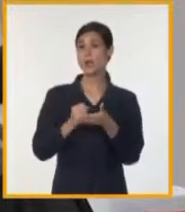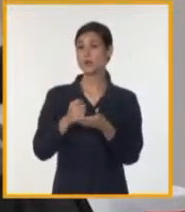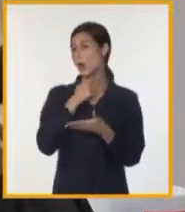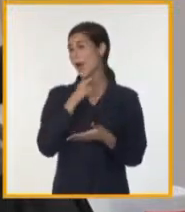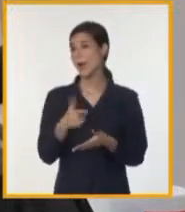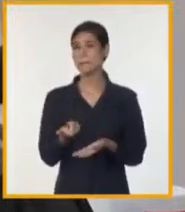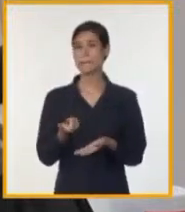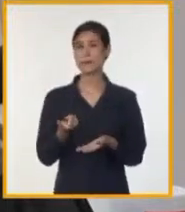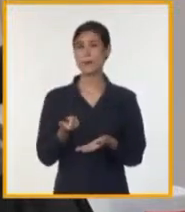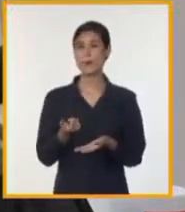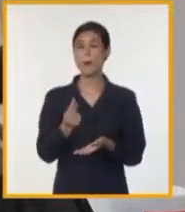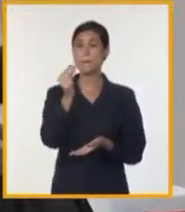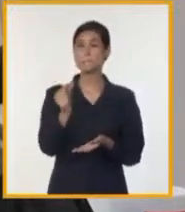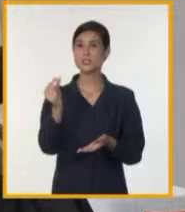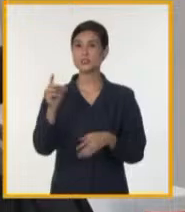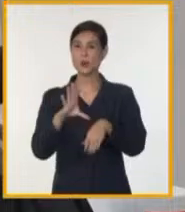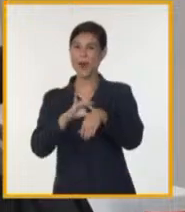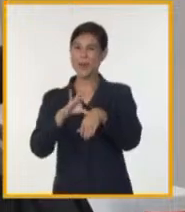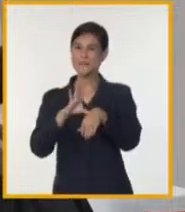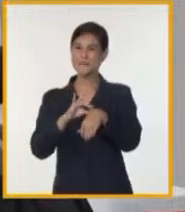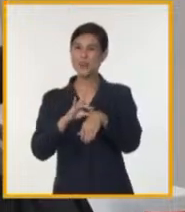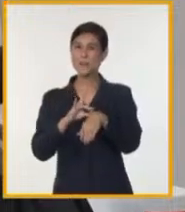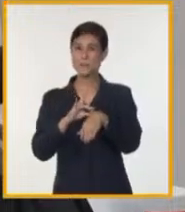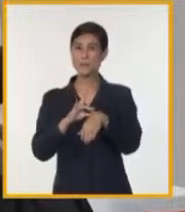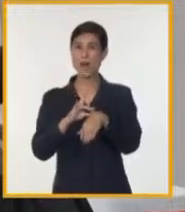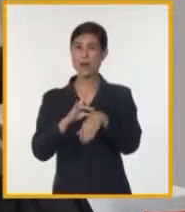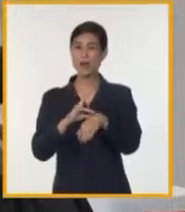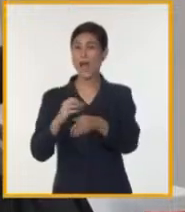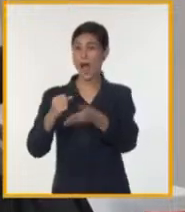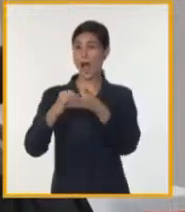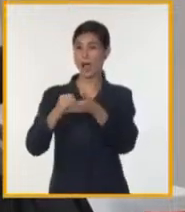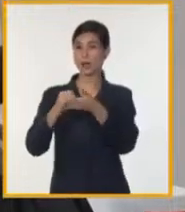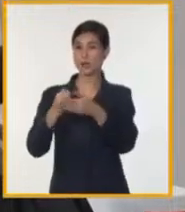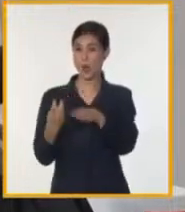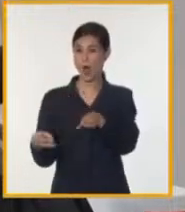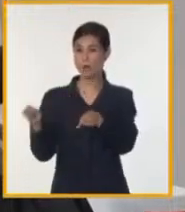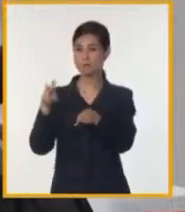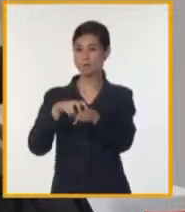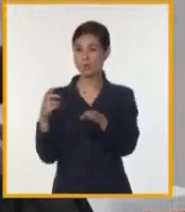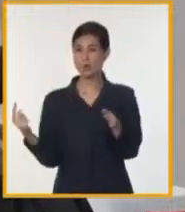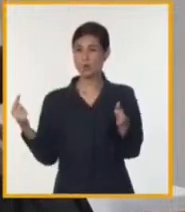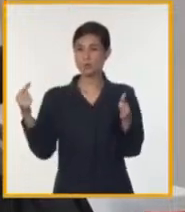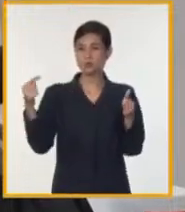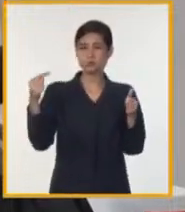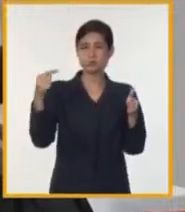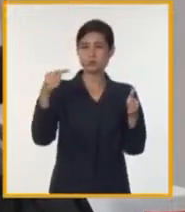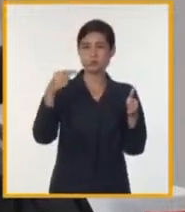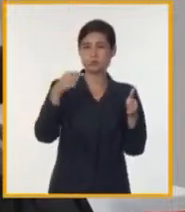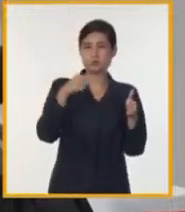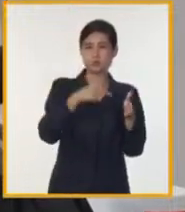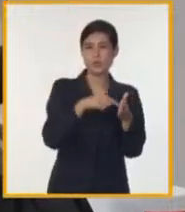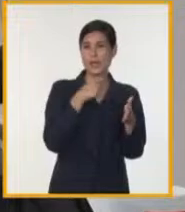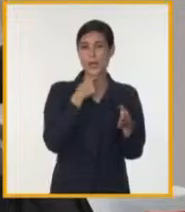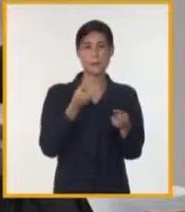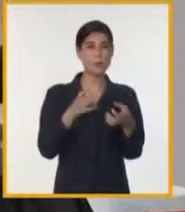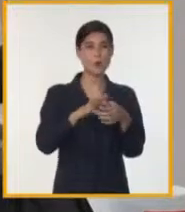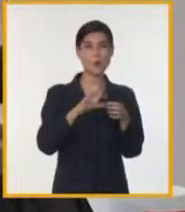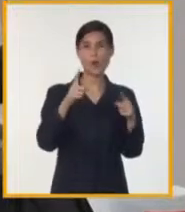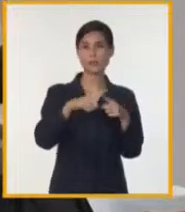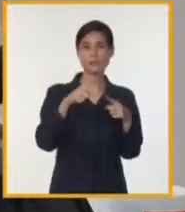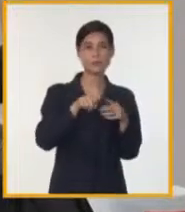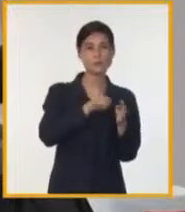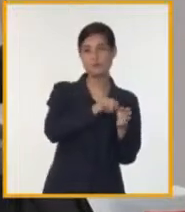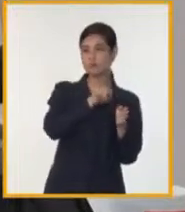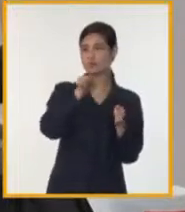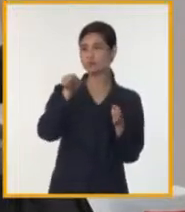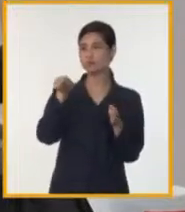hospitales nacionales, en los institutos, y hay 2 rutas que se mueven interprovincialmente, dígase Guantánamo, Santiago de Cuba y Santi Espíritu, Santa Clara,